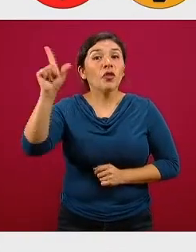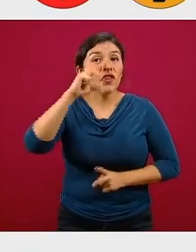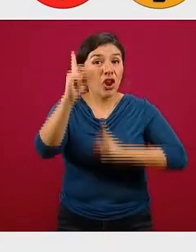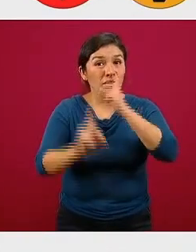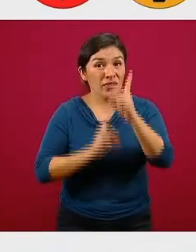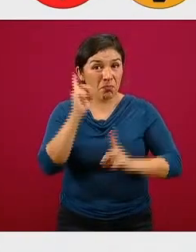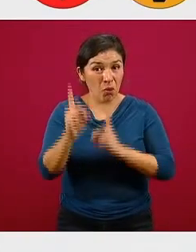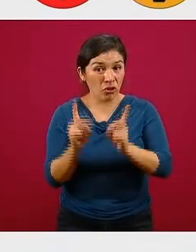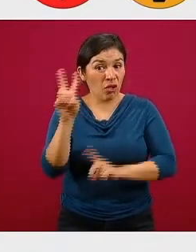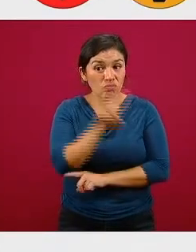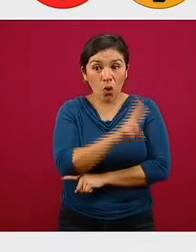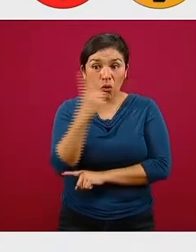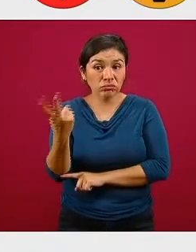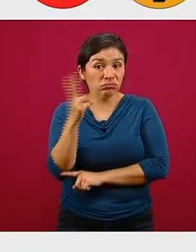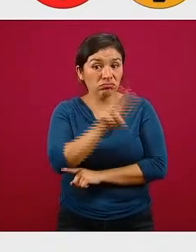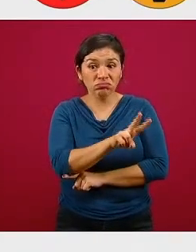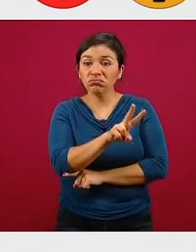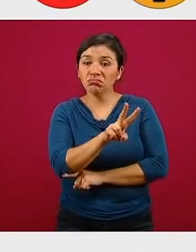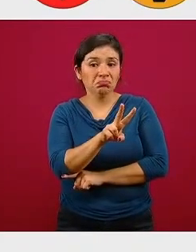en ambas